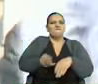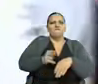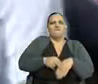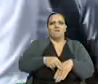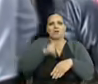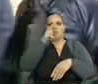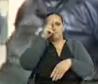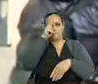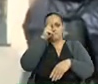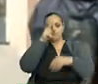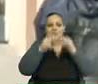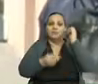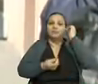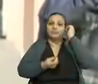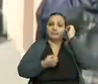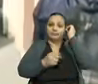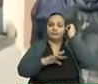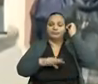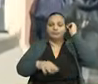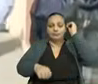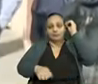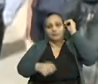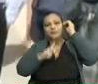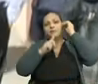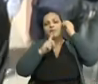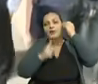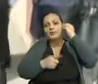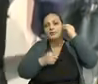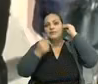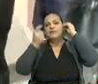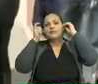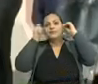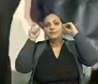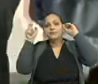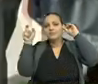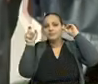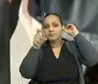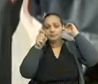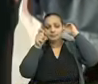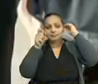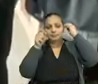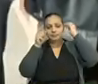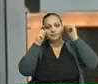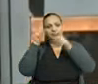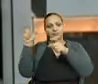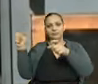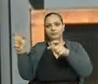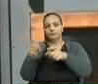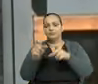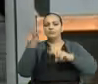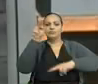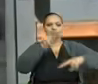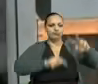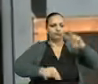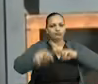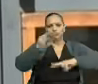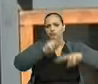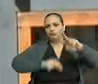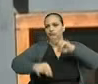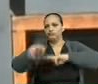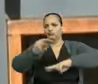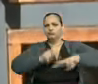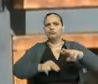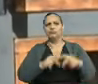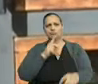Fiscalía, a través de un boletín de prensa, informó que se realizaron 5 allanamientos en diferentes puntos de la ciudad para recabar información sobre la adquisición